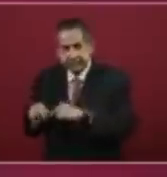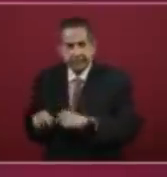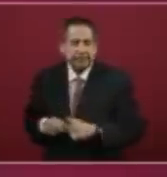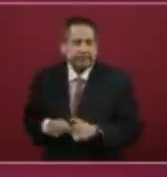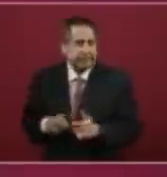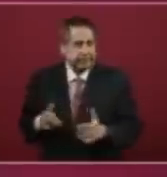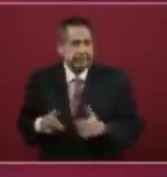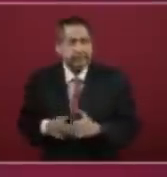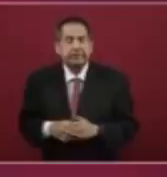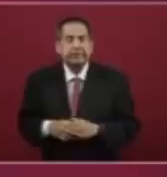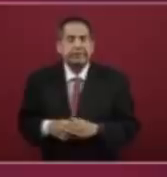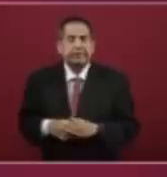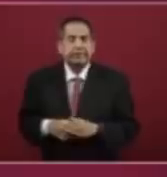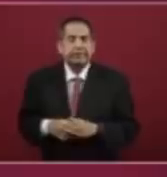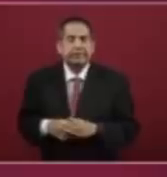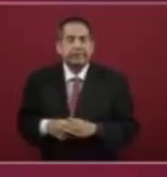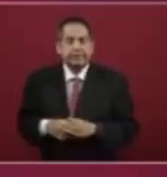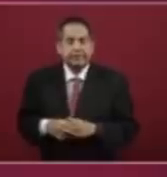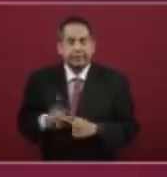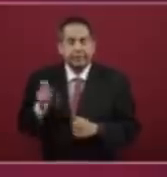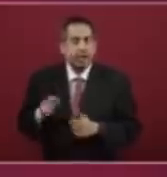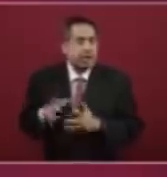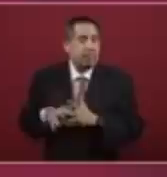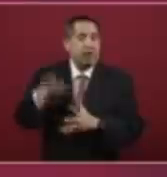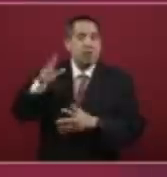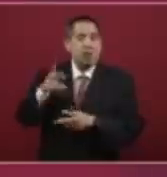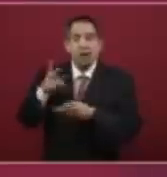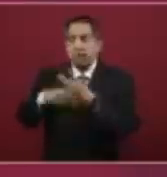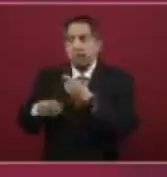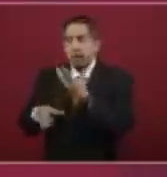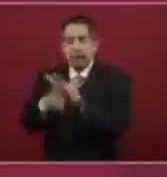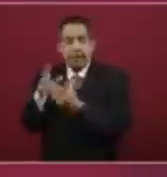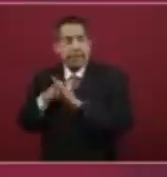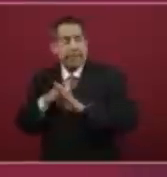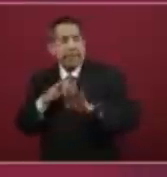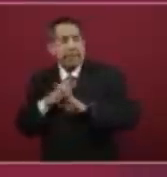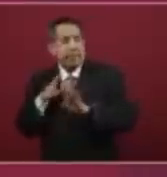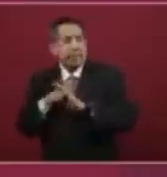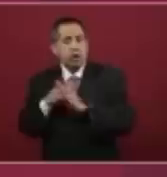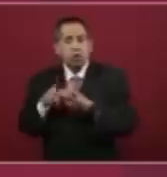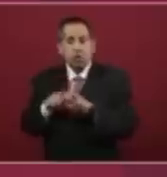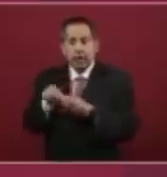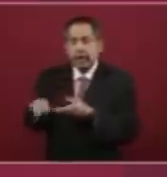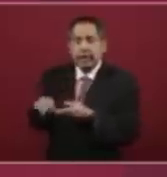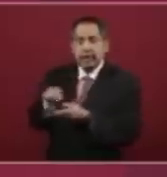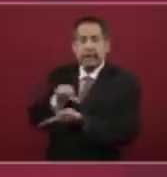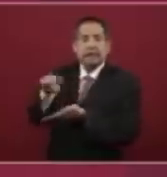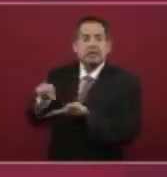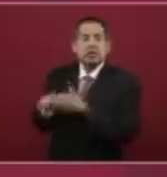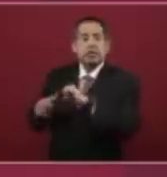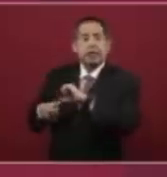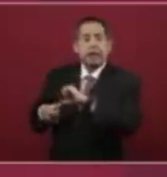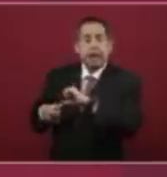porque la mayor parte de los migrantes son centroamericanos.